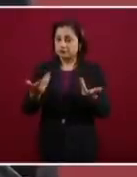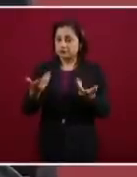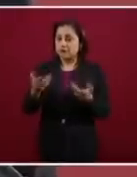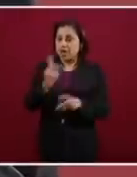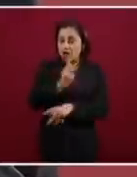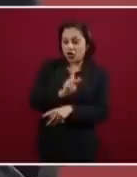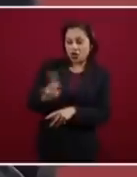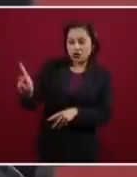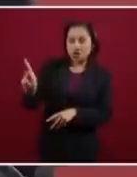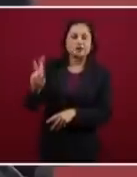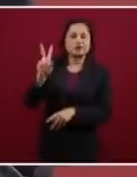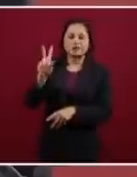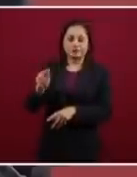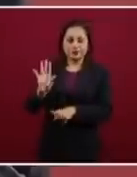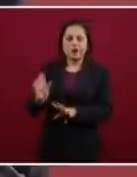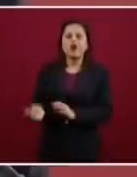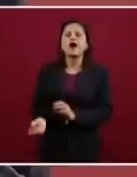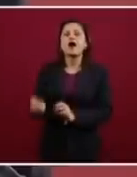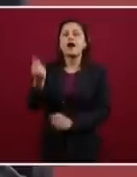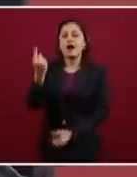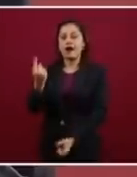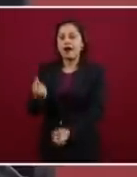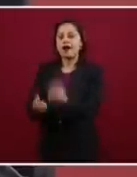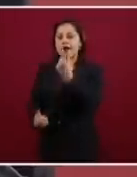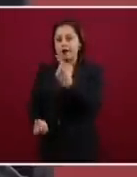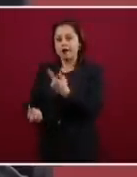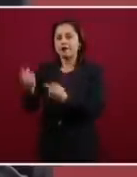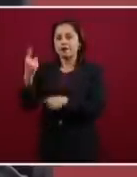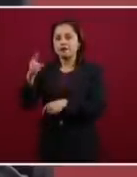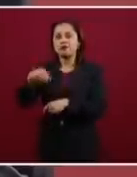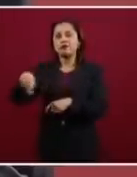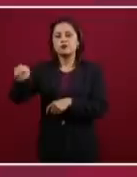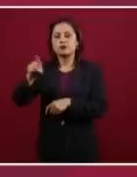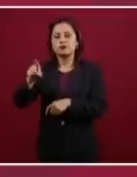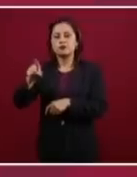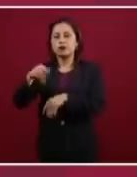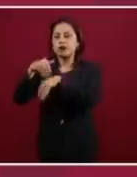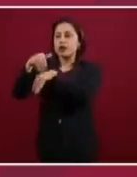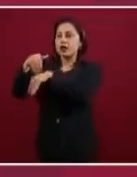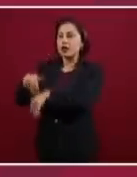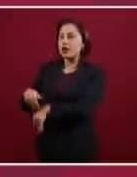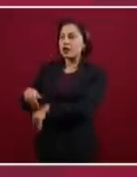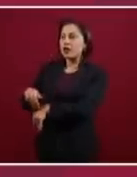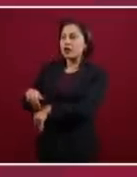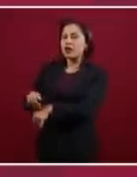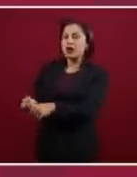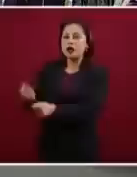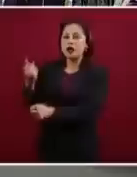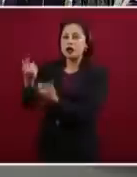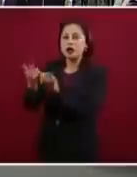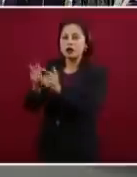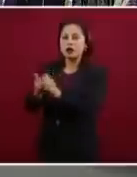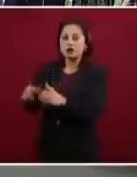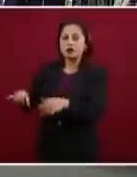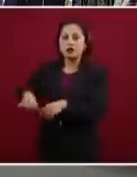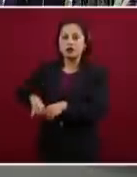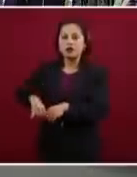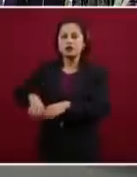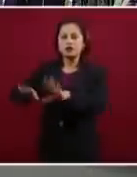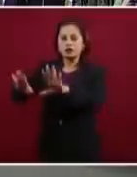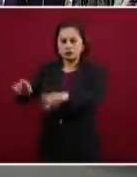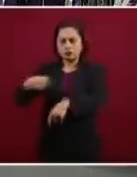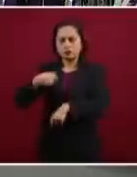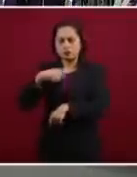sino que actúan en función de intereses si ahora yo te contesto